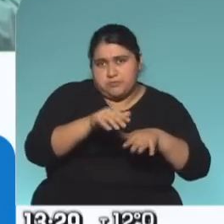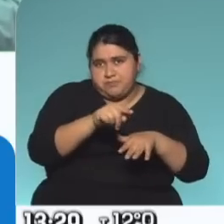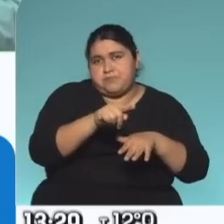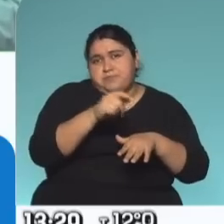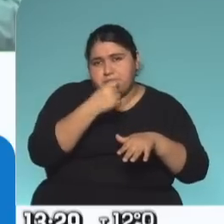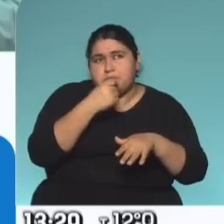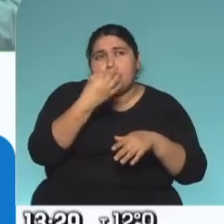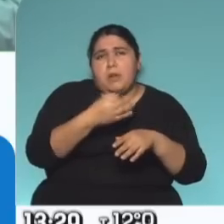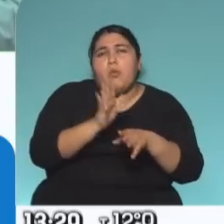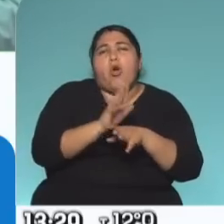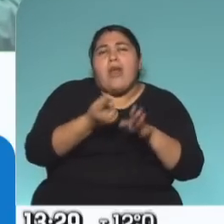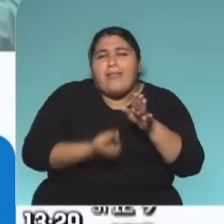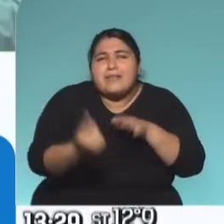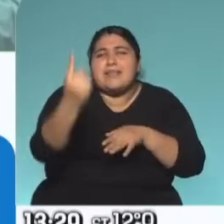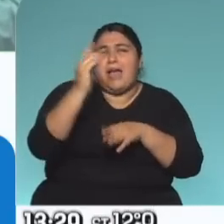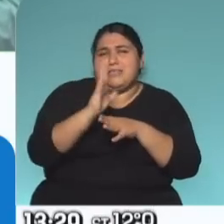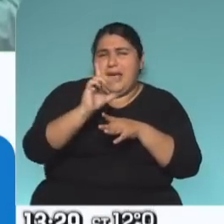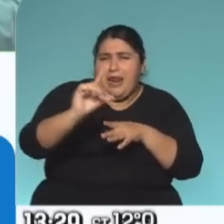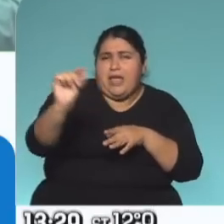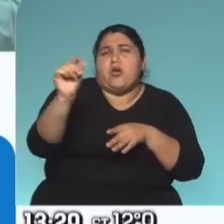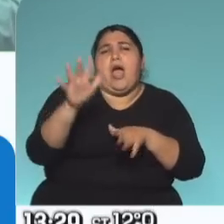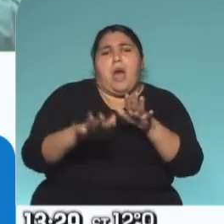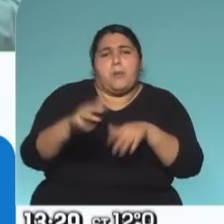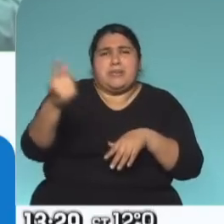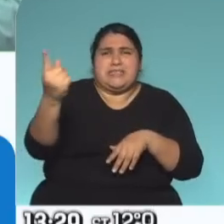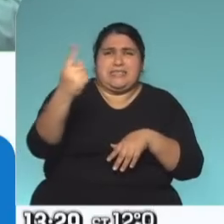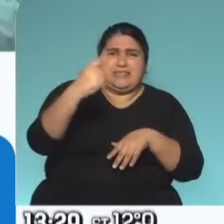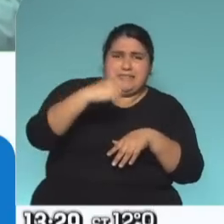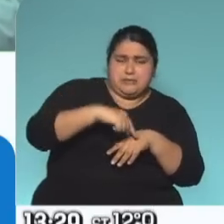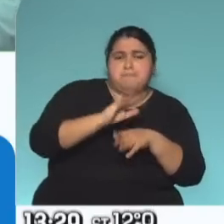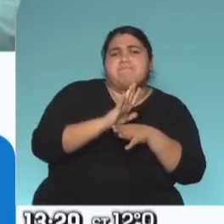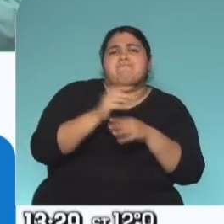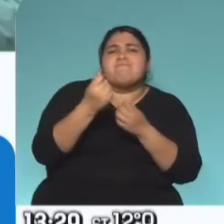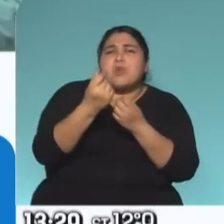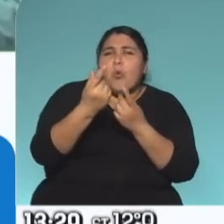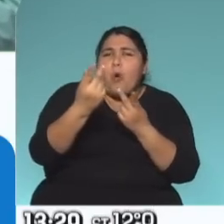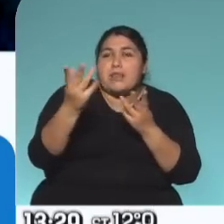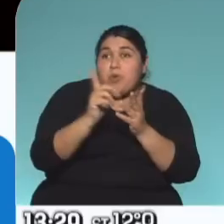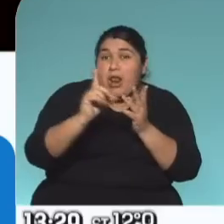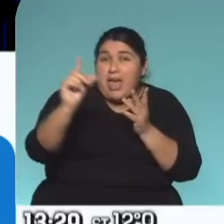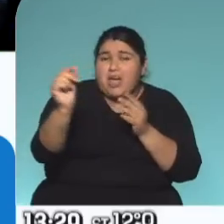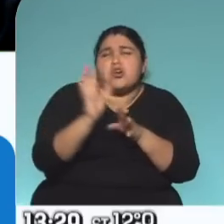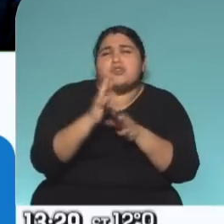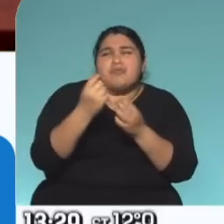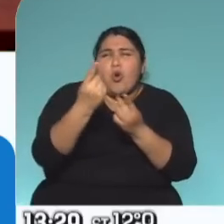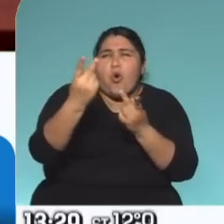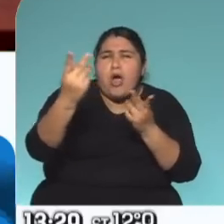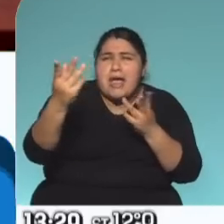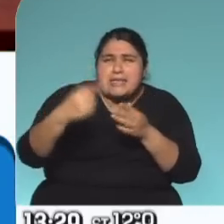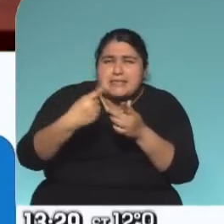la distancia, por la lejanía, tarda en ser contabilizado, pero en términos,